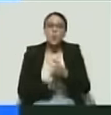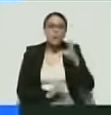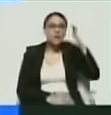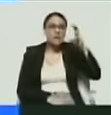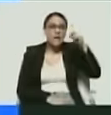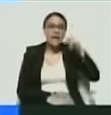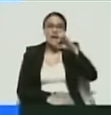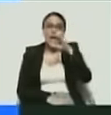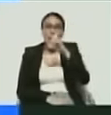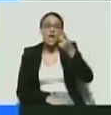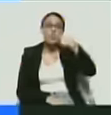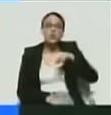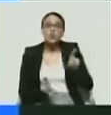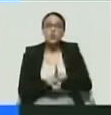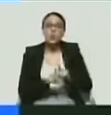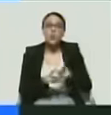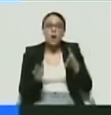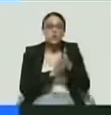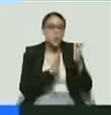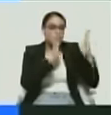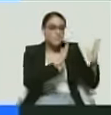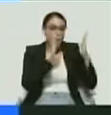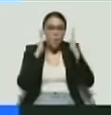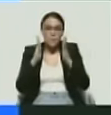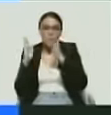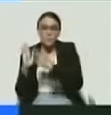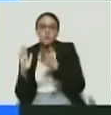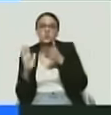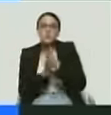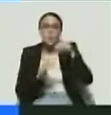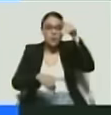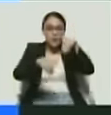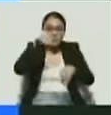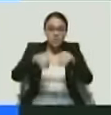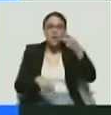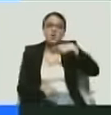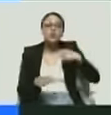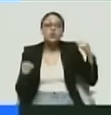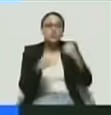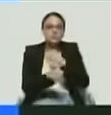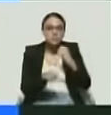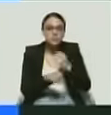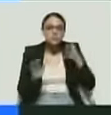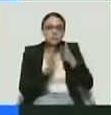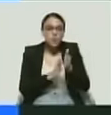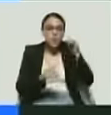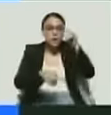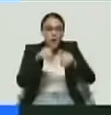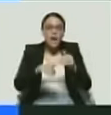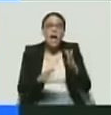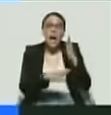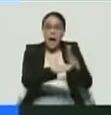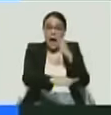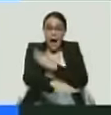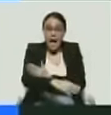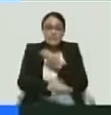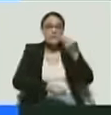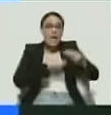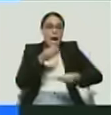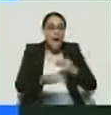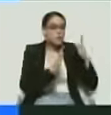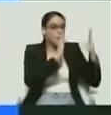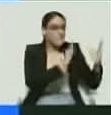es una tradición signada por el desarrollo pacífico de los eventos preelectorales, de los